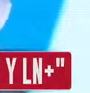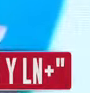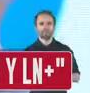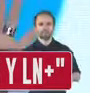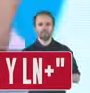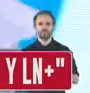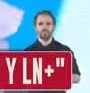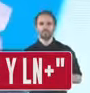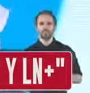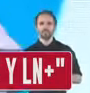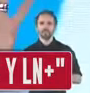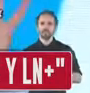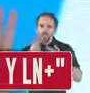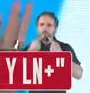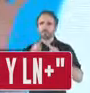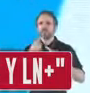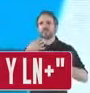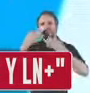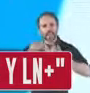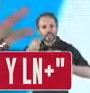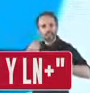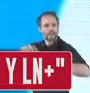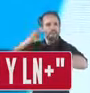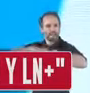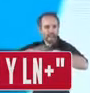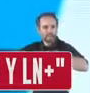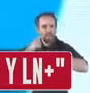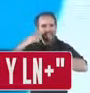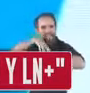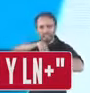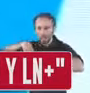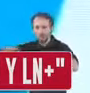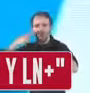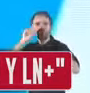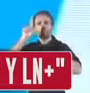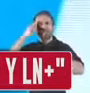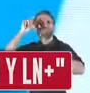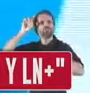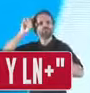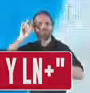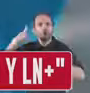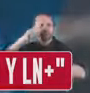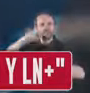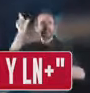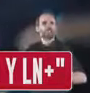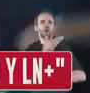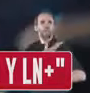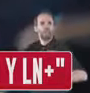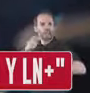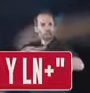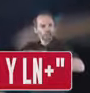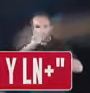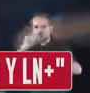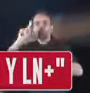responsabilidad institucional y la responsabilidad institucional no solamente es de los que gobiernan es